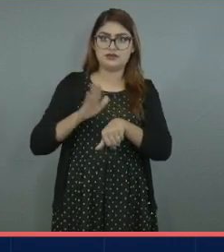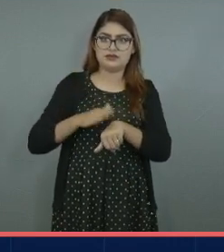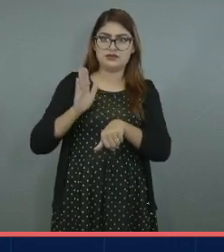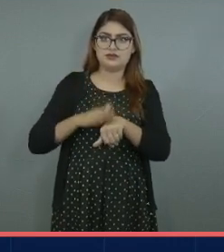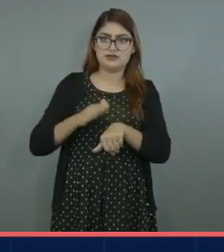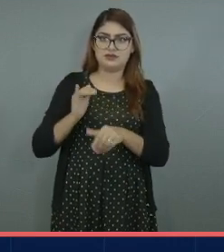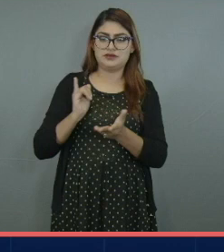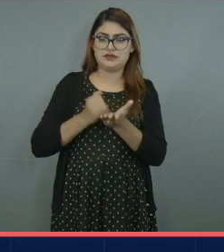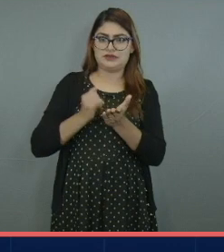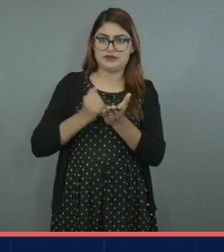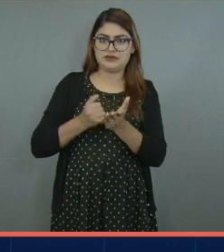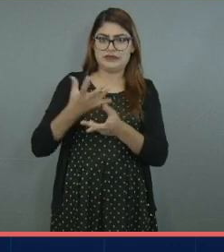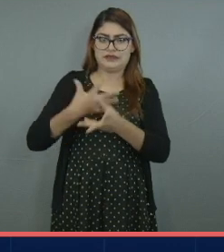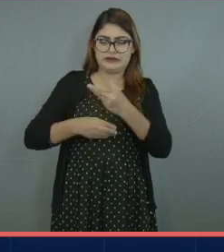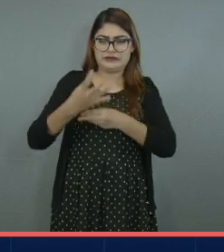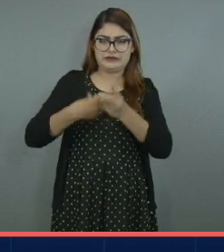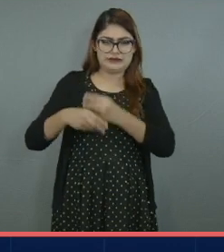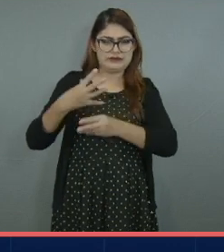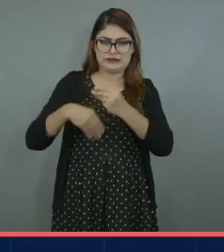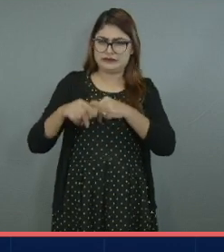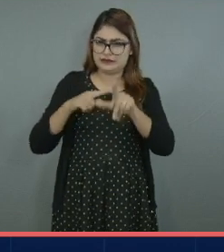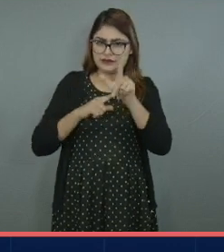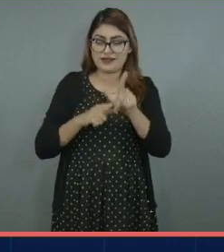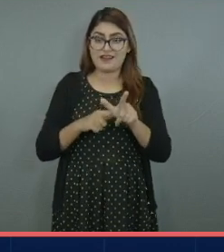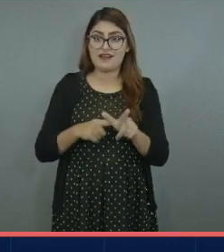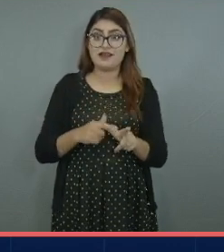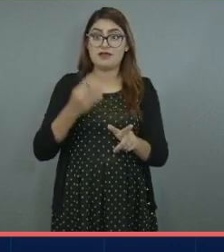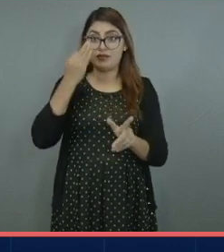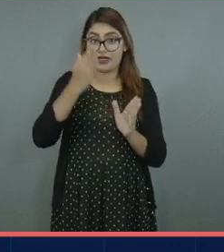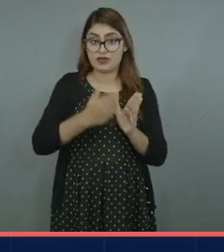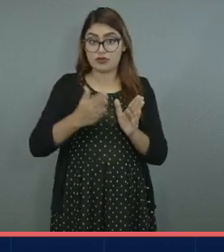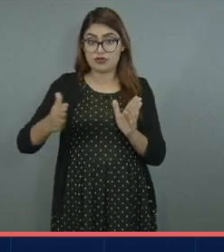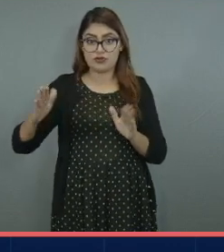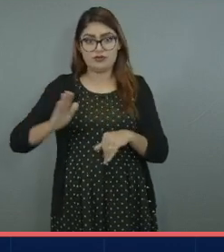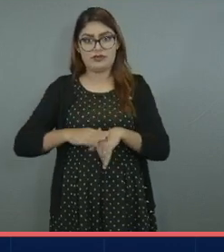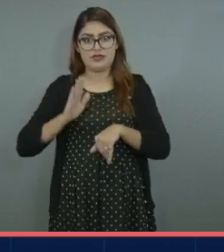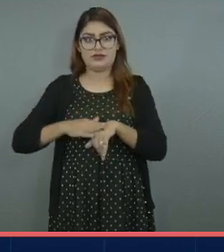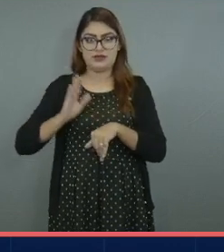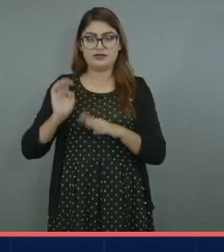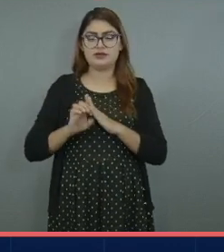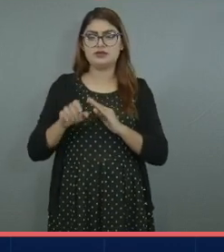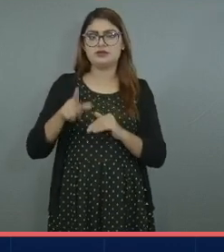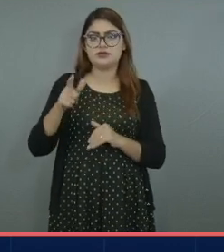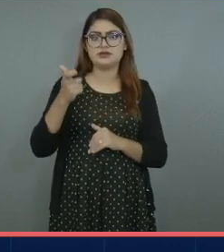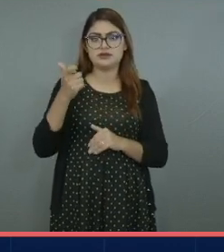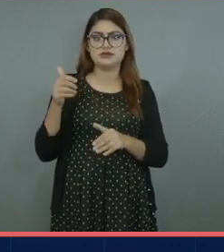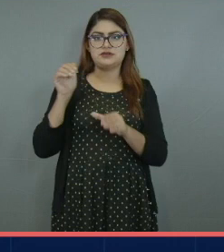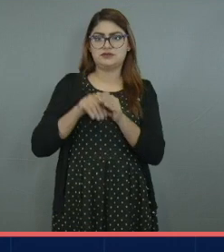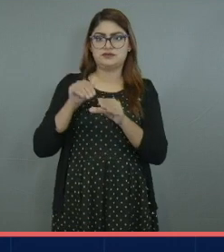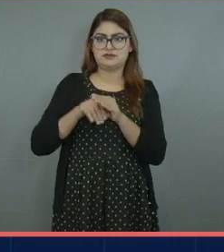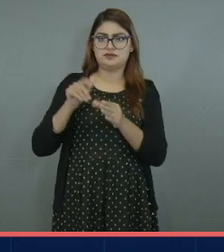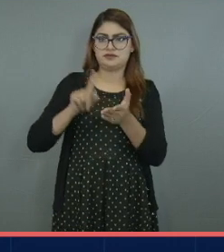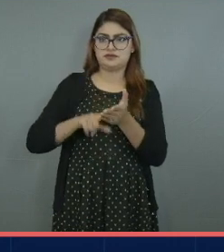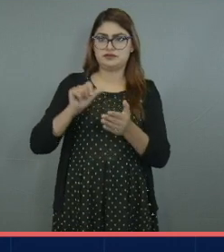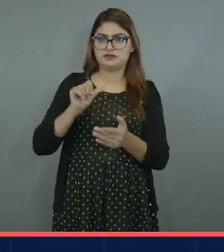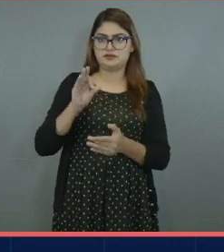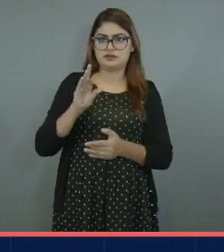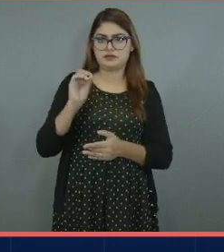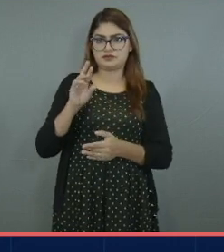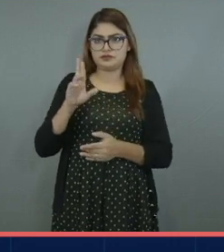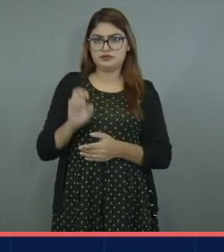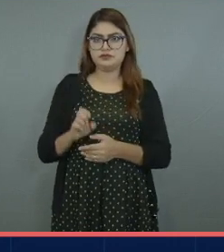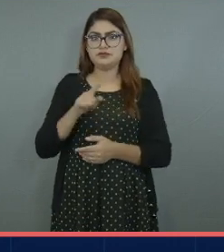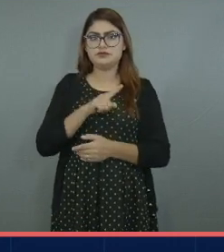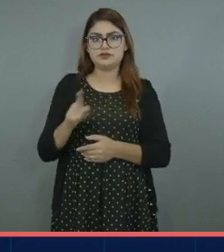los intereses que estamos generando en cada periodo. Es decir, cada que ustedes invierten en su Afore, pues van a estar